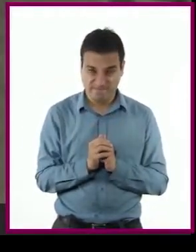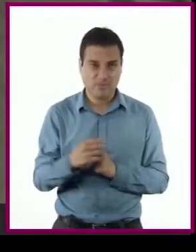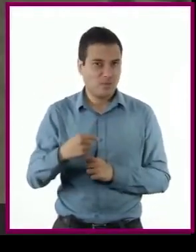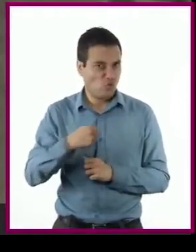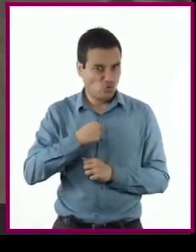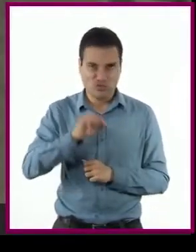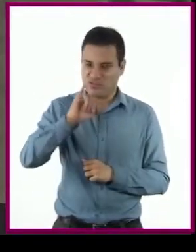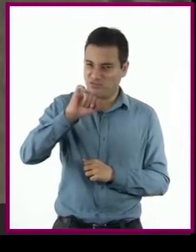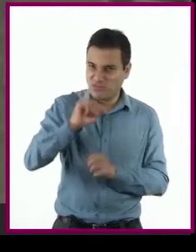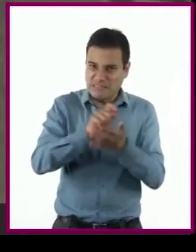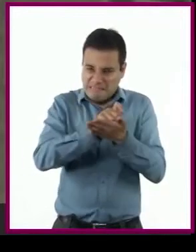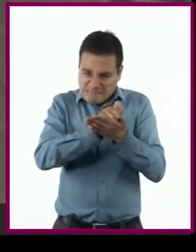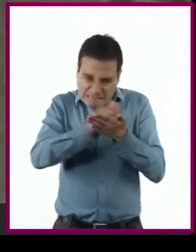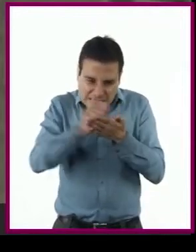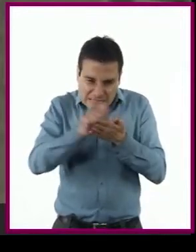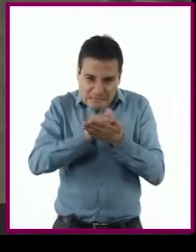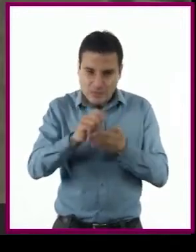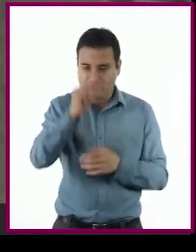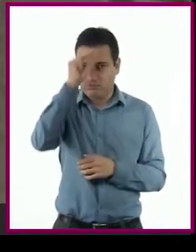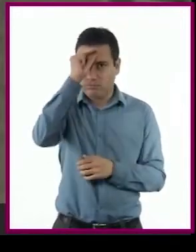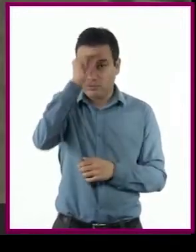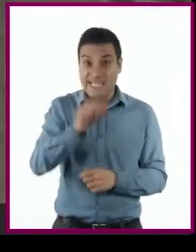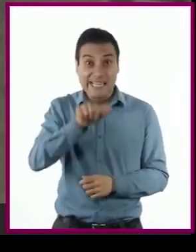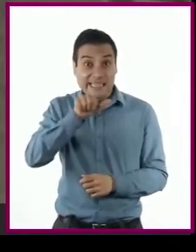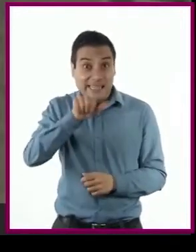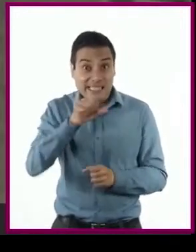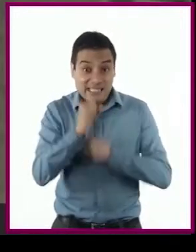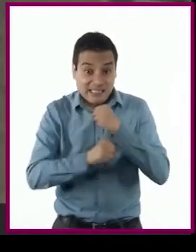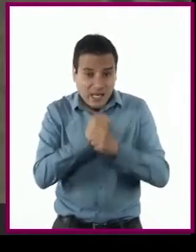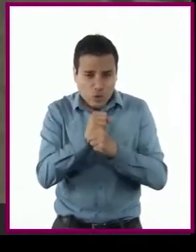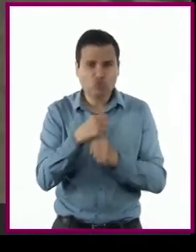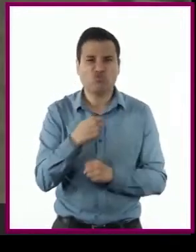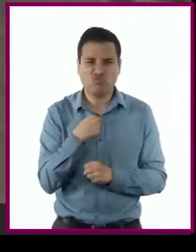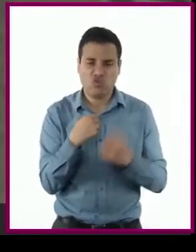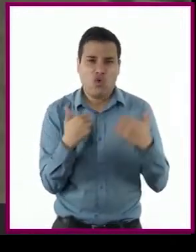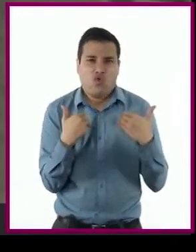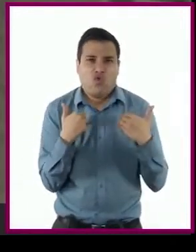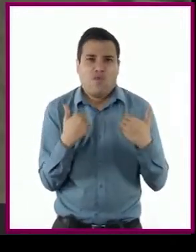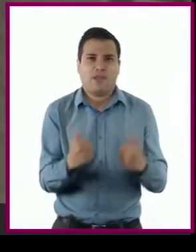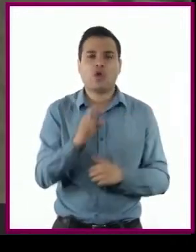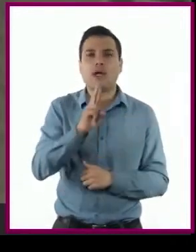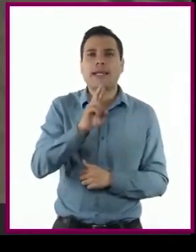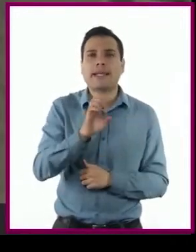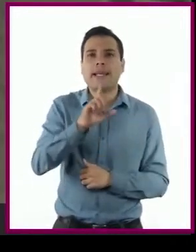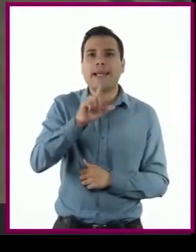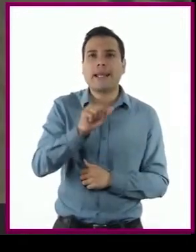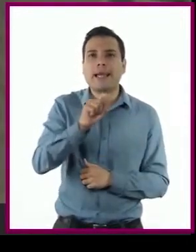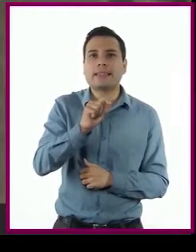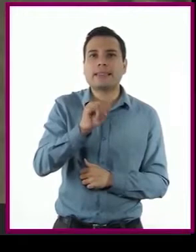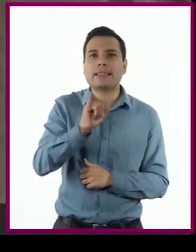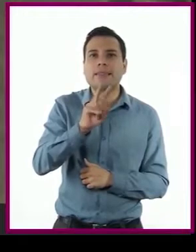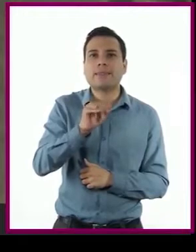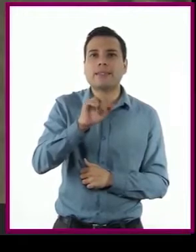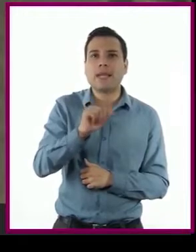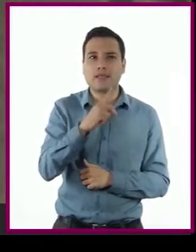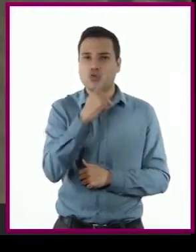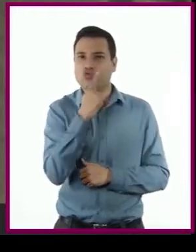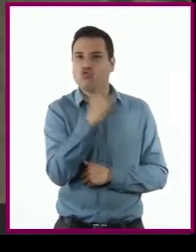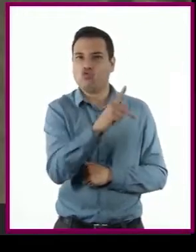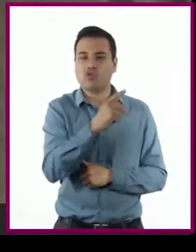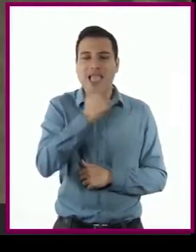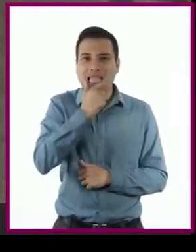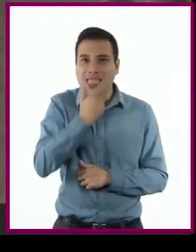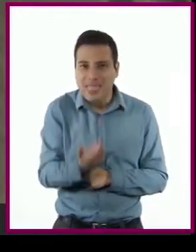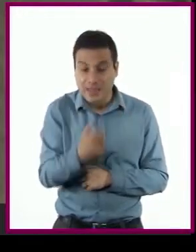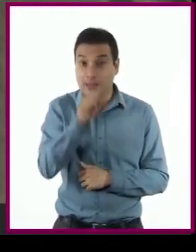exploté toda mi genialidad y a los 16 años ya entendía la relatividad de Einstein y me interesaba la